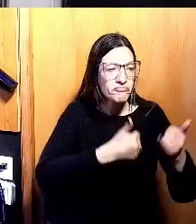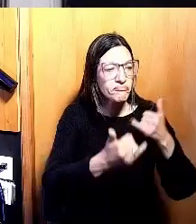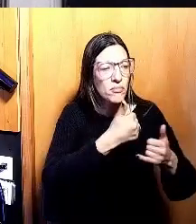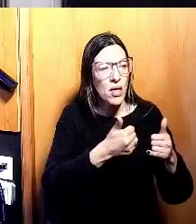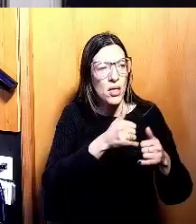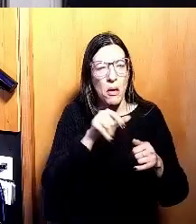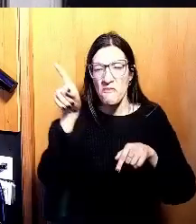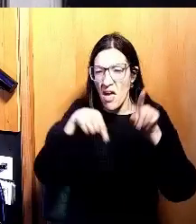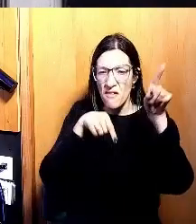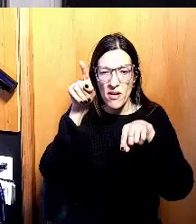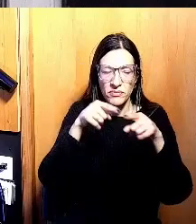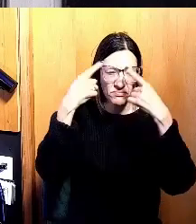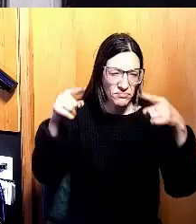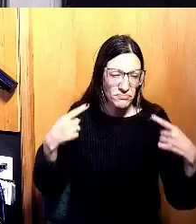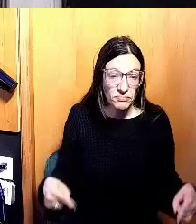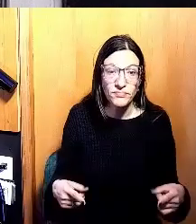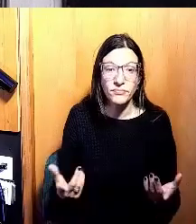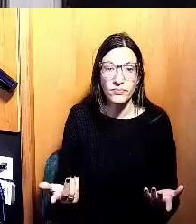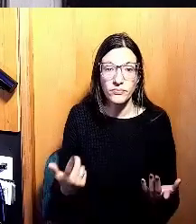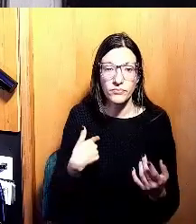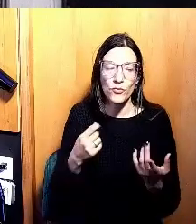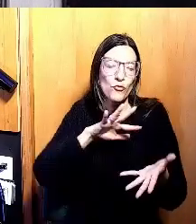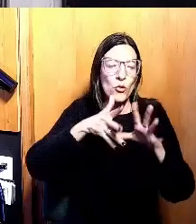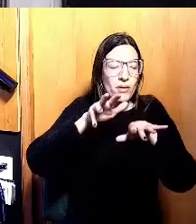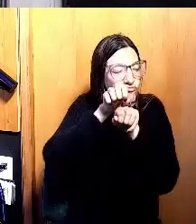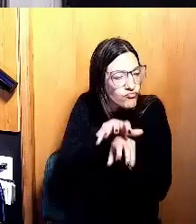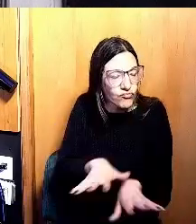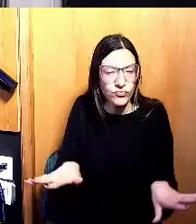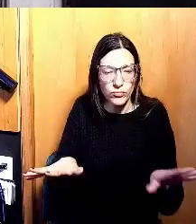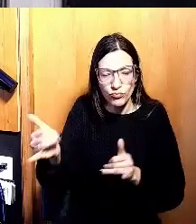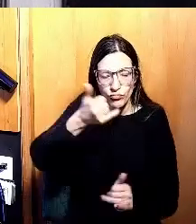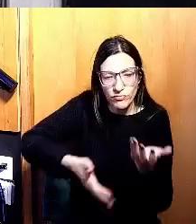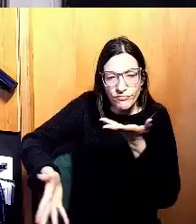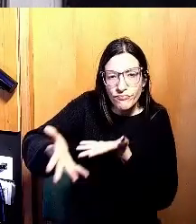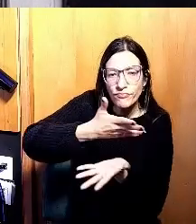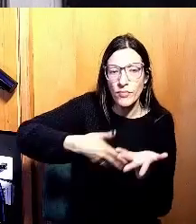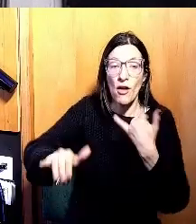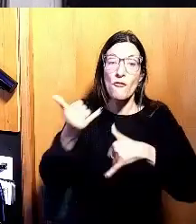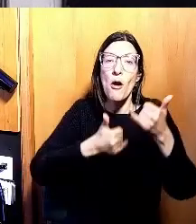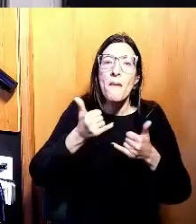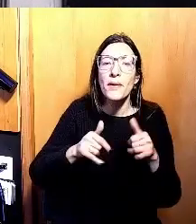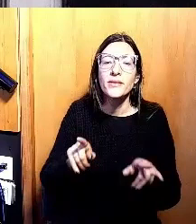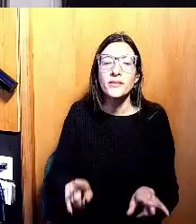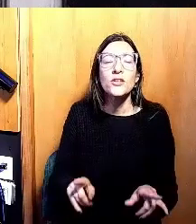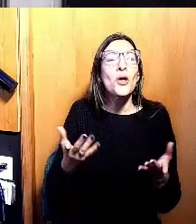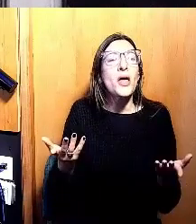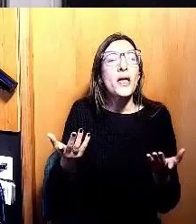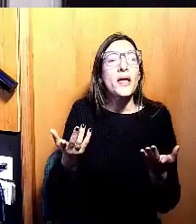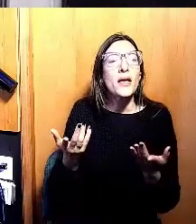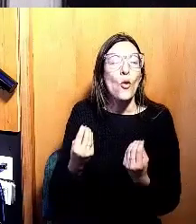Lo interesante de esa red, digamos, es que la información puede ser información